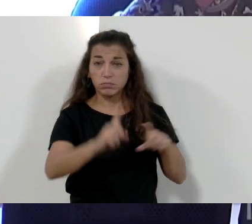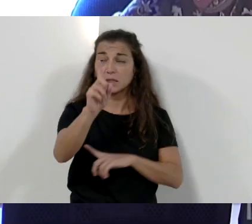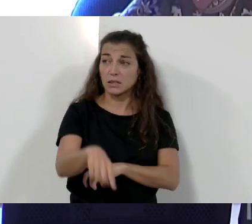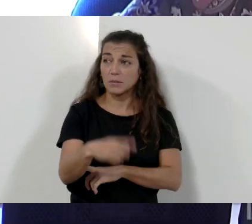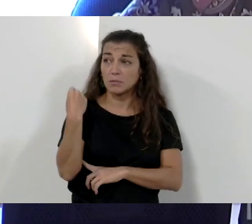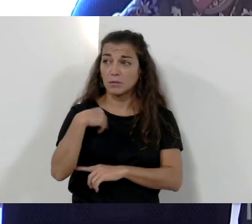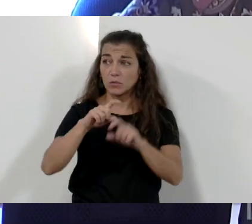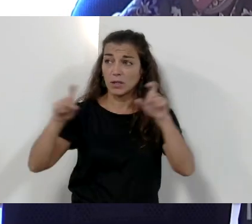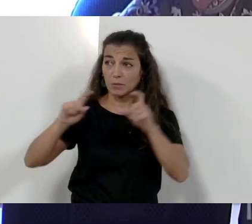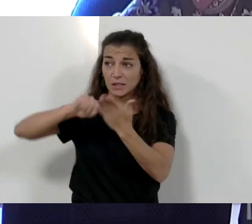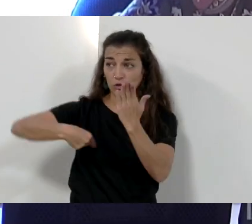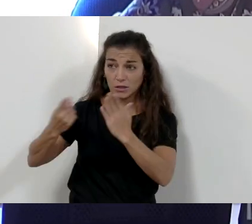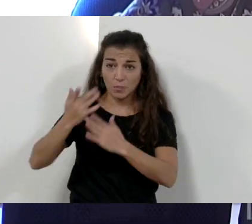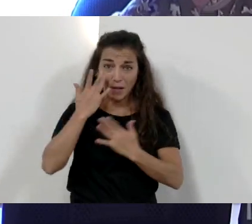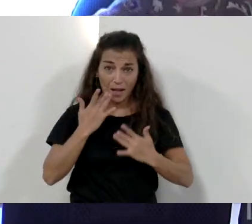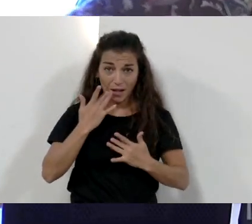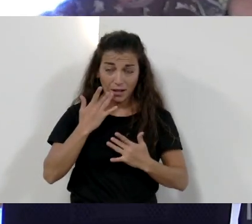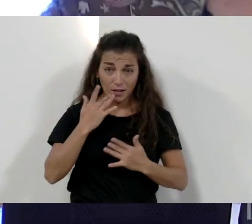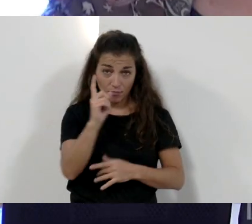esto.